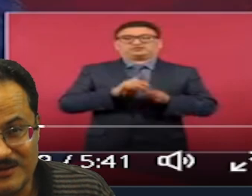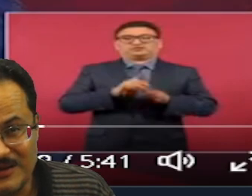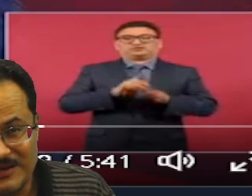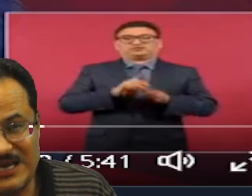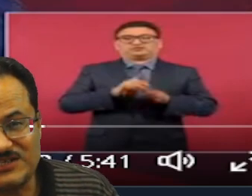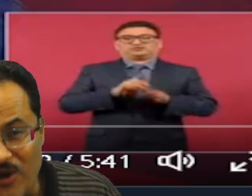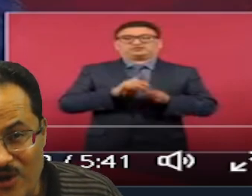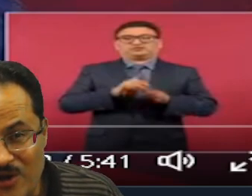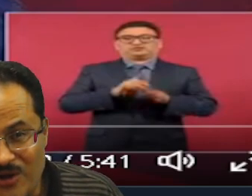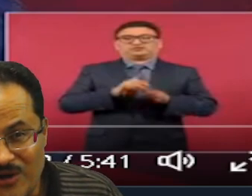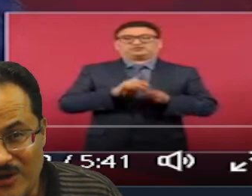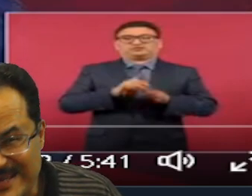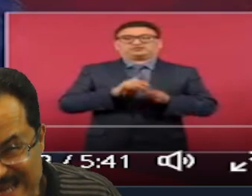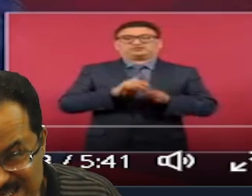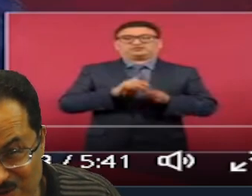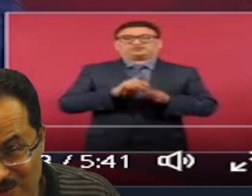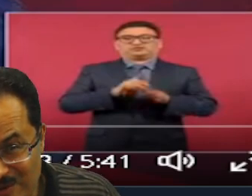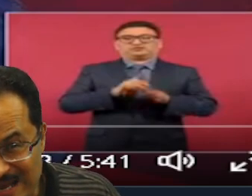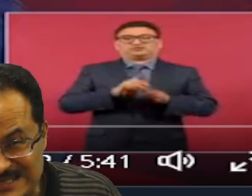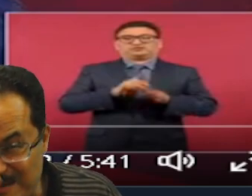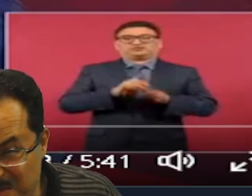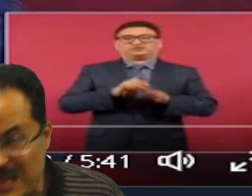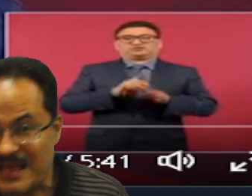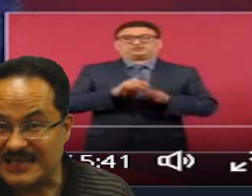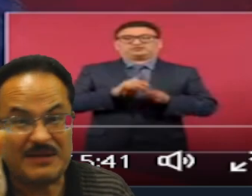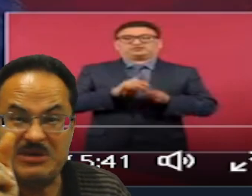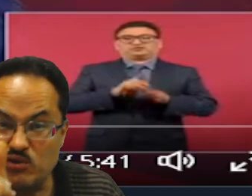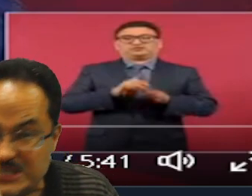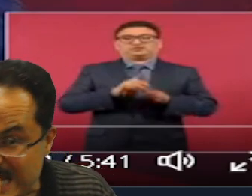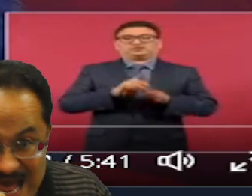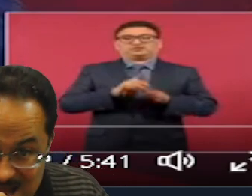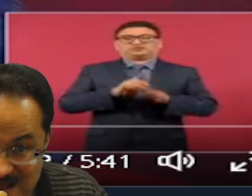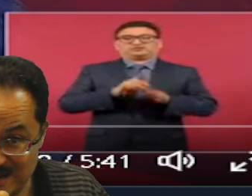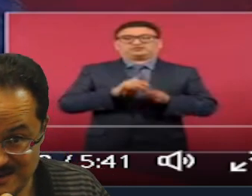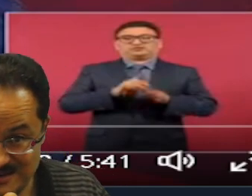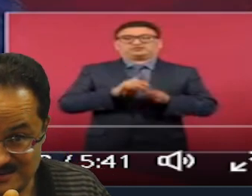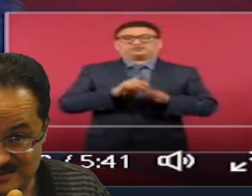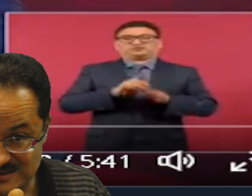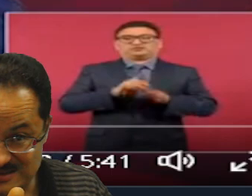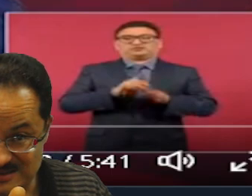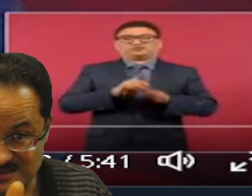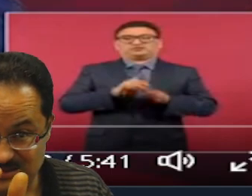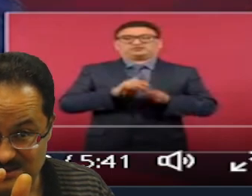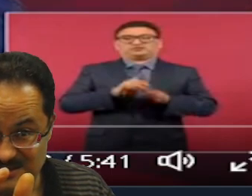Y eso Y eso esa esa minucia